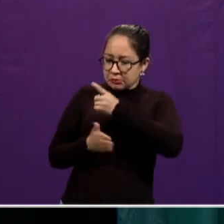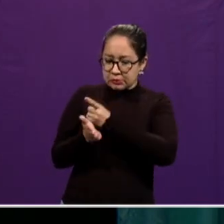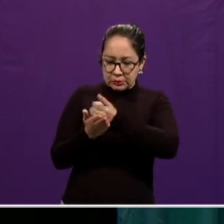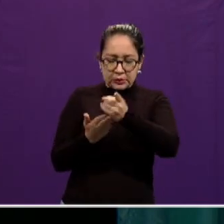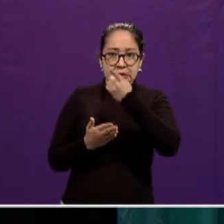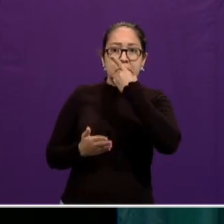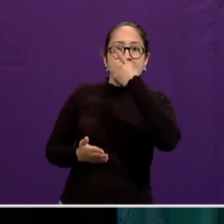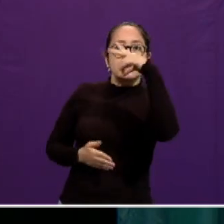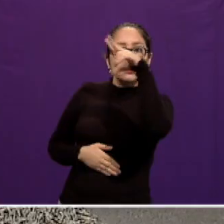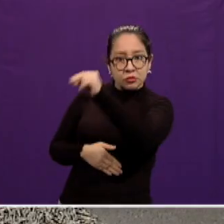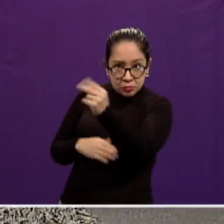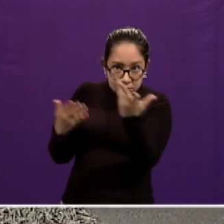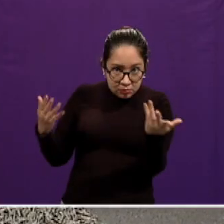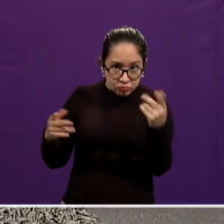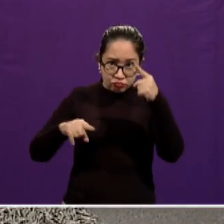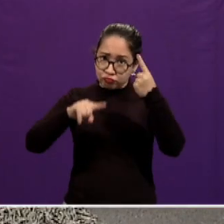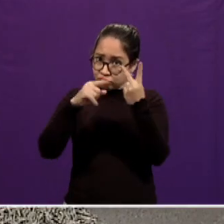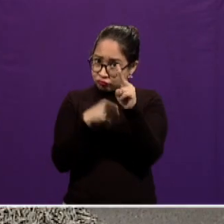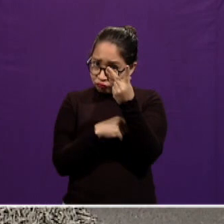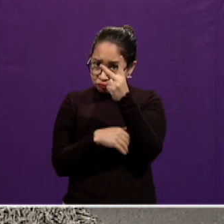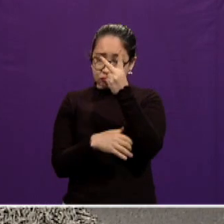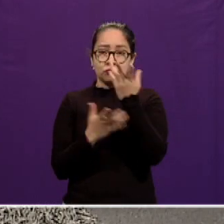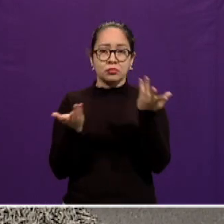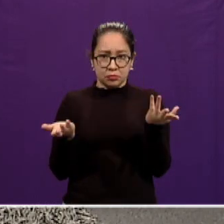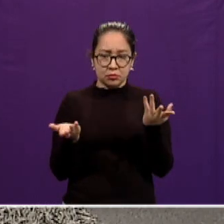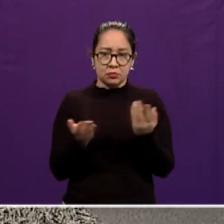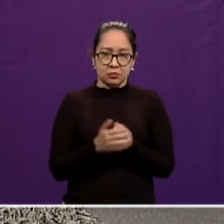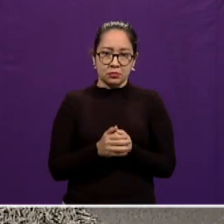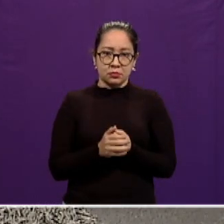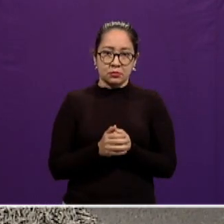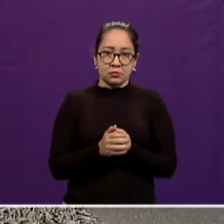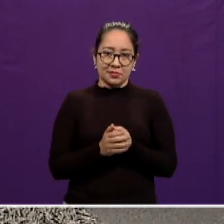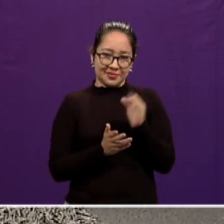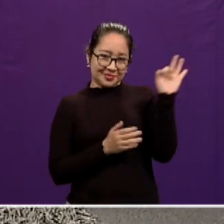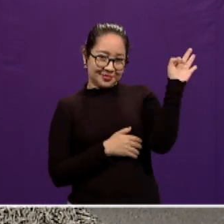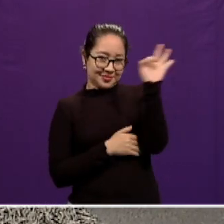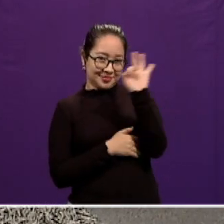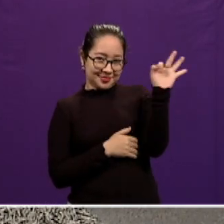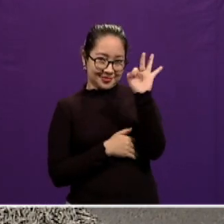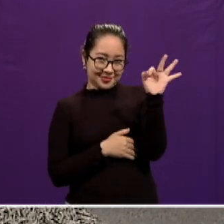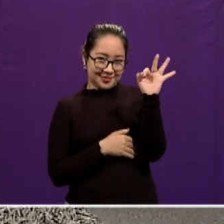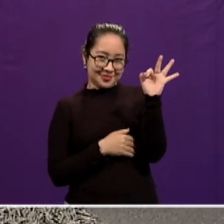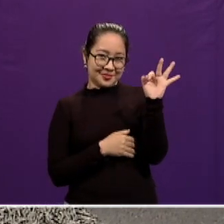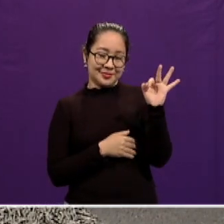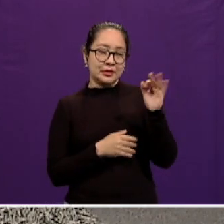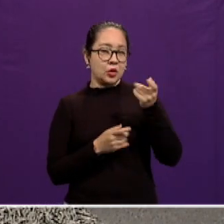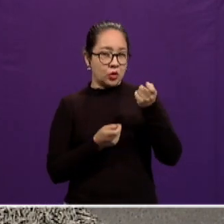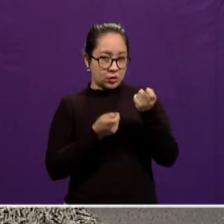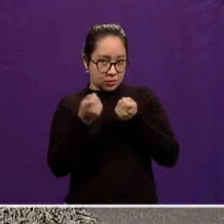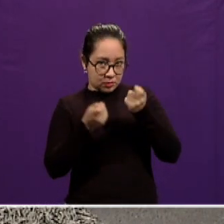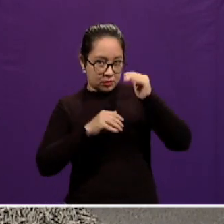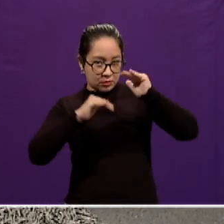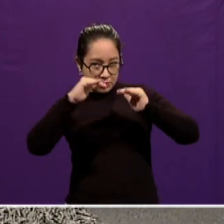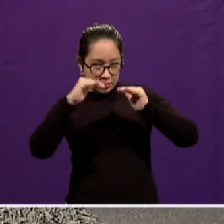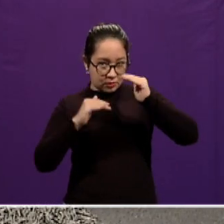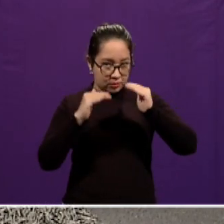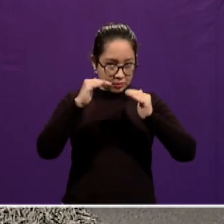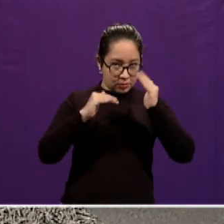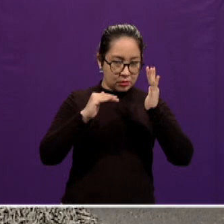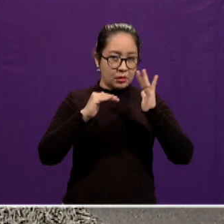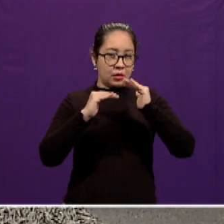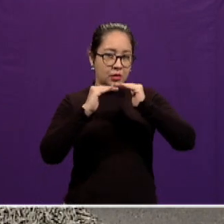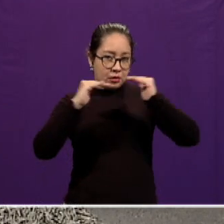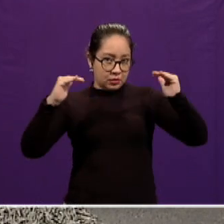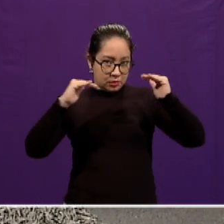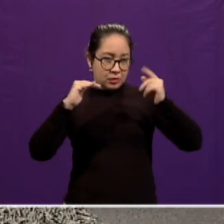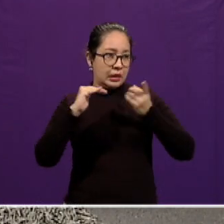pero también un no moderado, porque también si viene la otra parte, ¿no? Si decimos no a todo, entonces, ¿qué pasa? Exacto. O sea, es nuestro